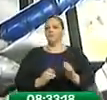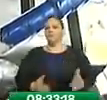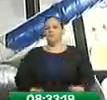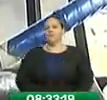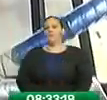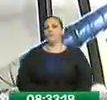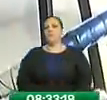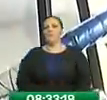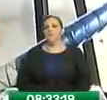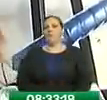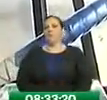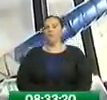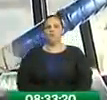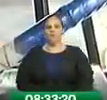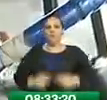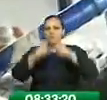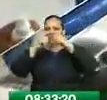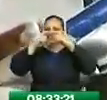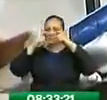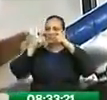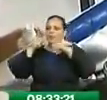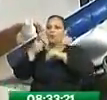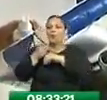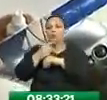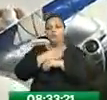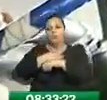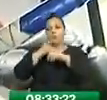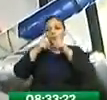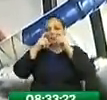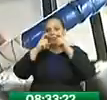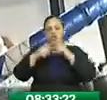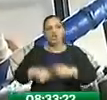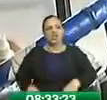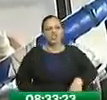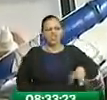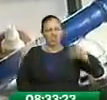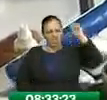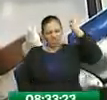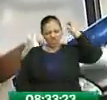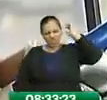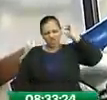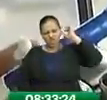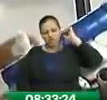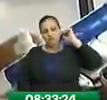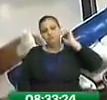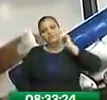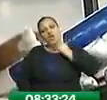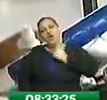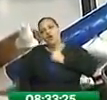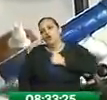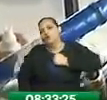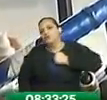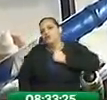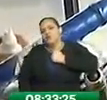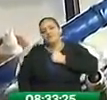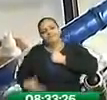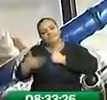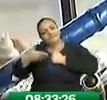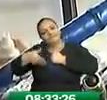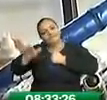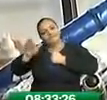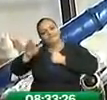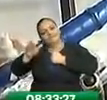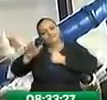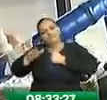hay que obligarle a que no quiere subir con la mascarilla y hay que decirle, no se los lleva a ellos, no podemos llevarlos porque... Pues claro, se ha sancionado usted, ¿no? Claro, porque me multan es a mí.